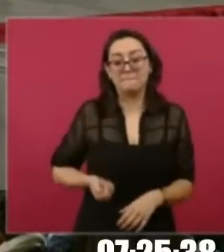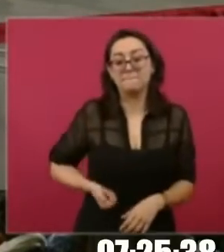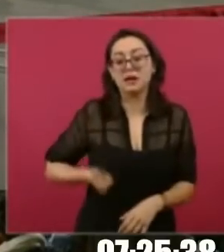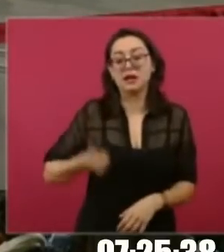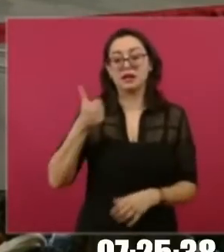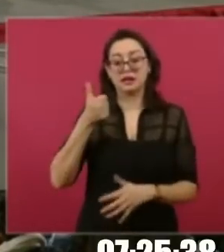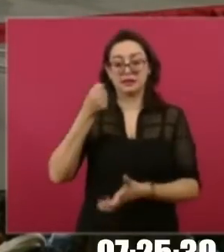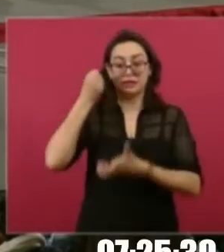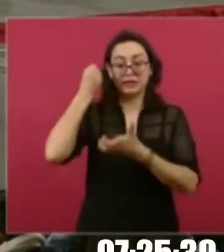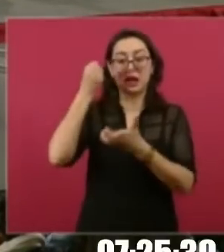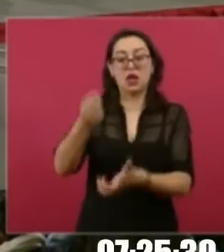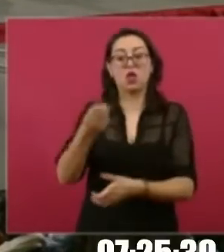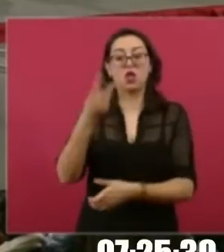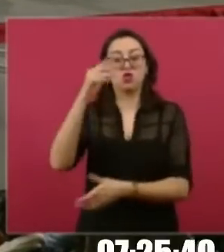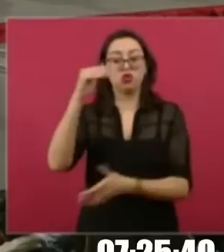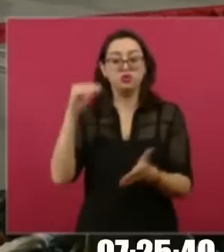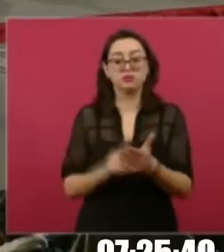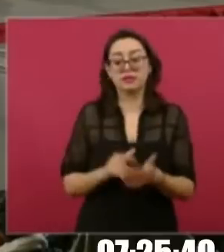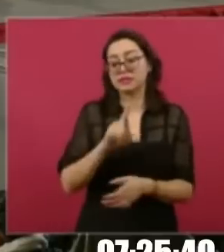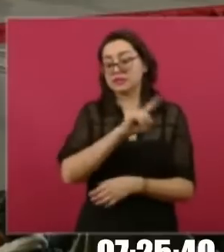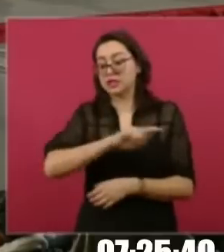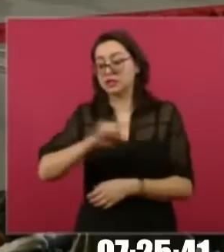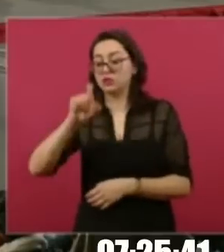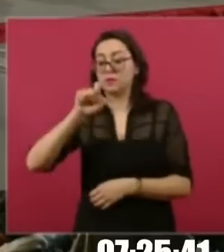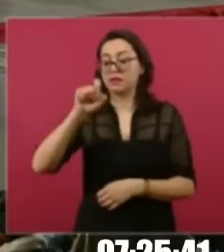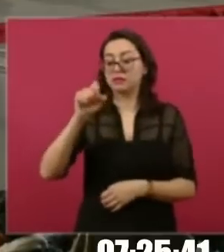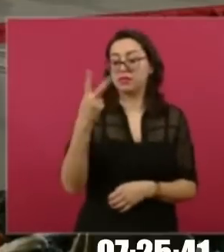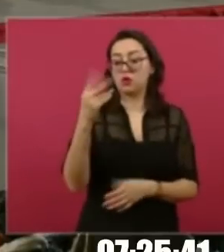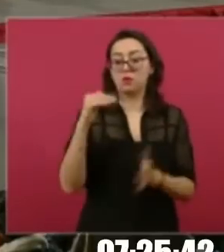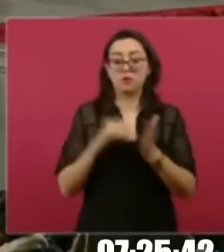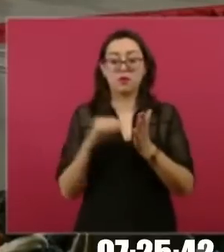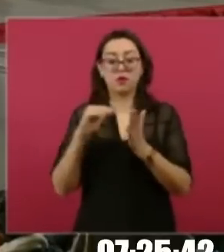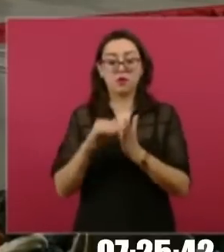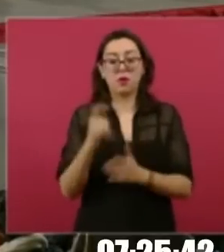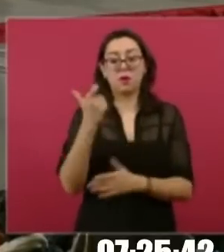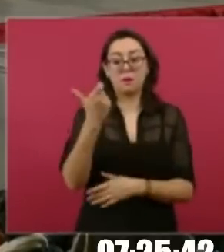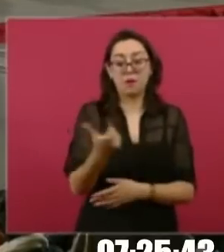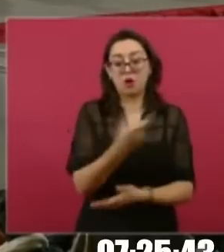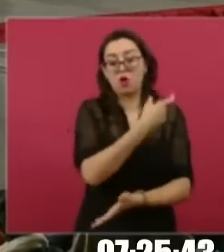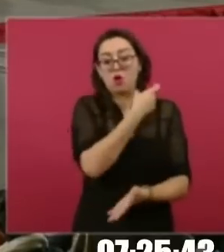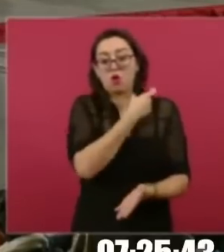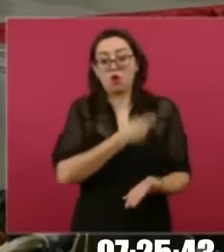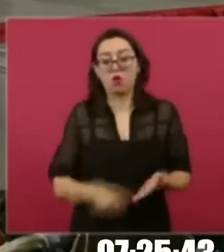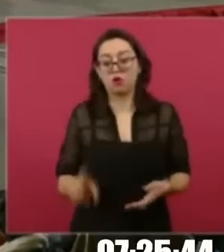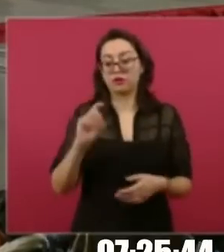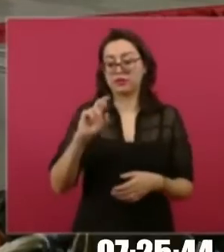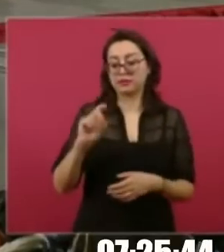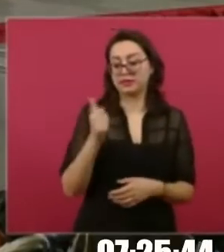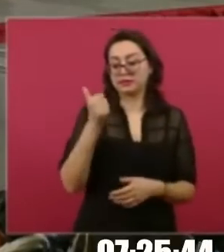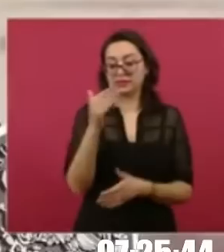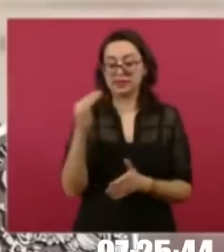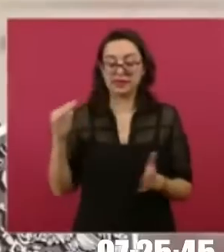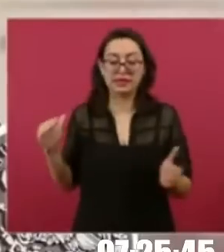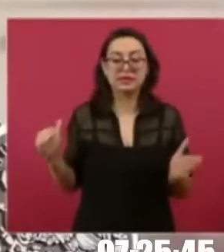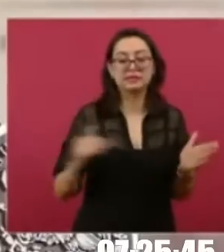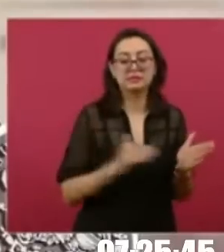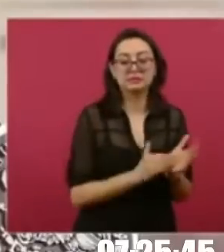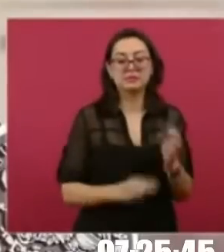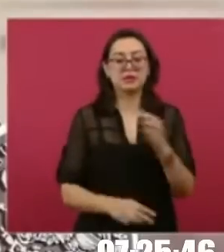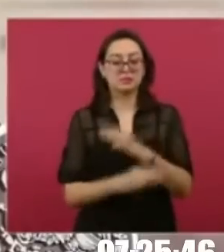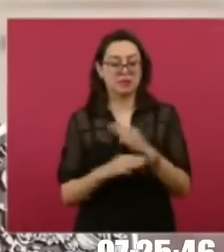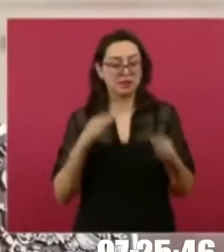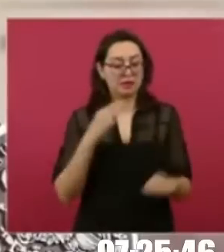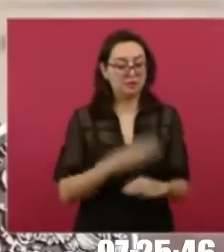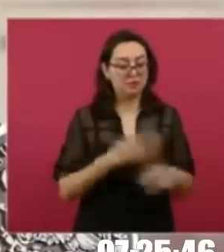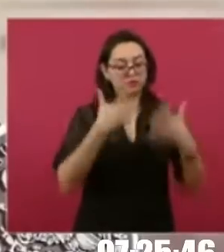estos seis estados de dos mil ciento veintidós millones de pesos para la adquisición de 36.161 equipos médicos